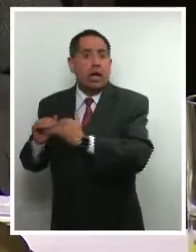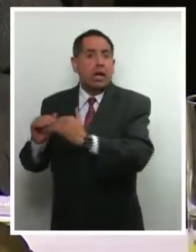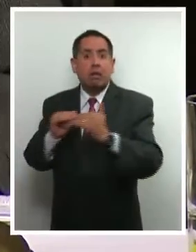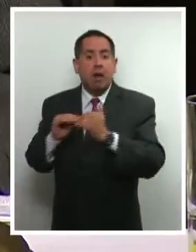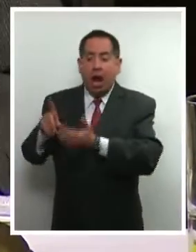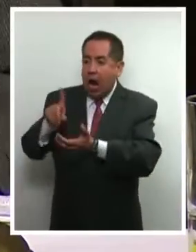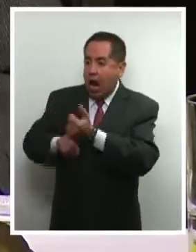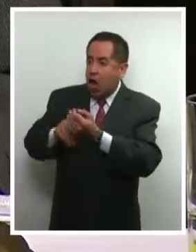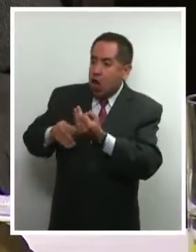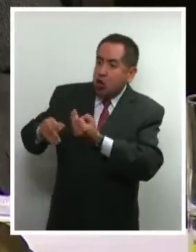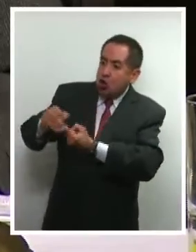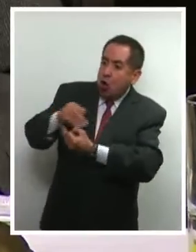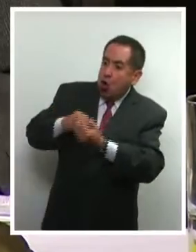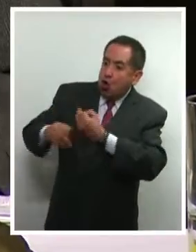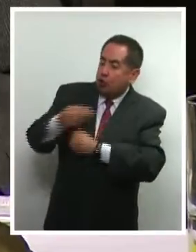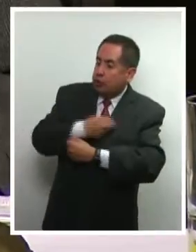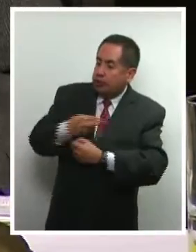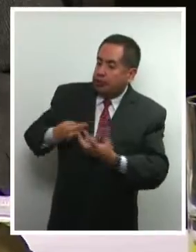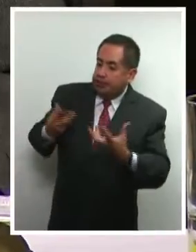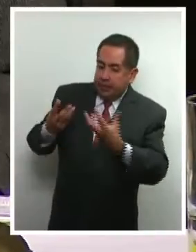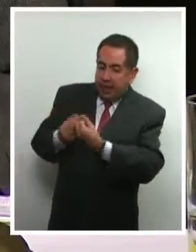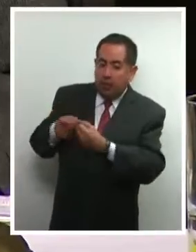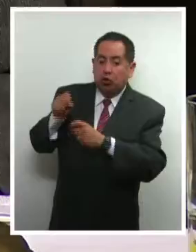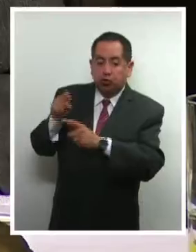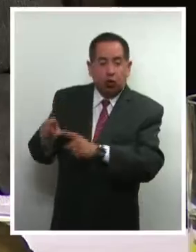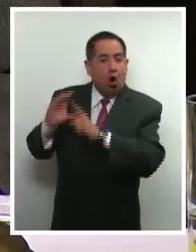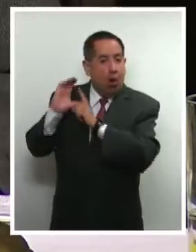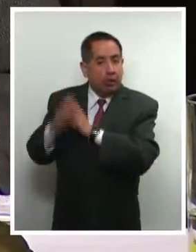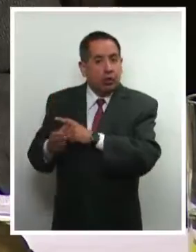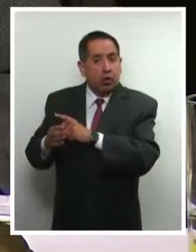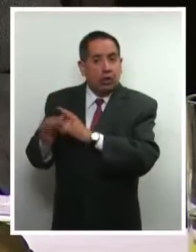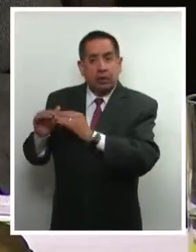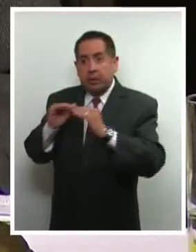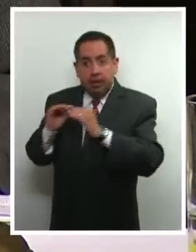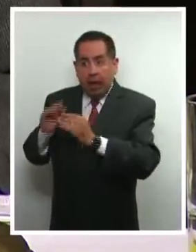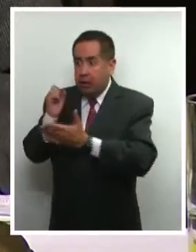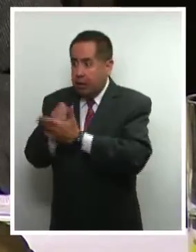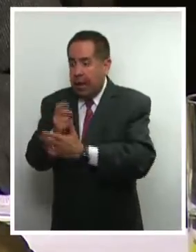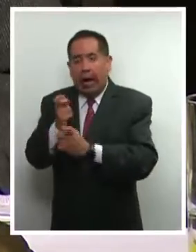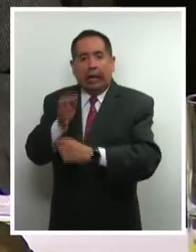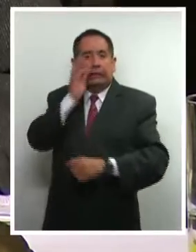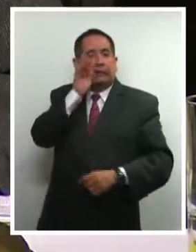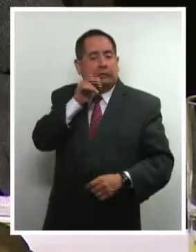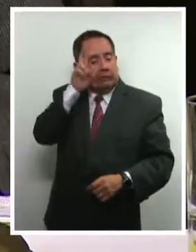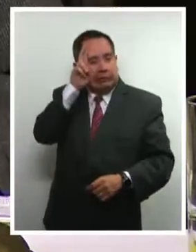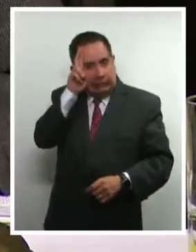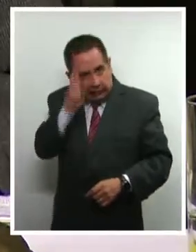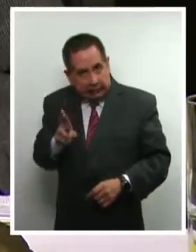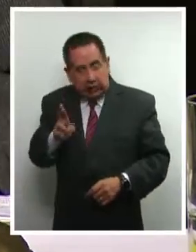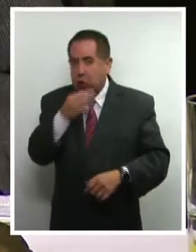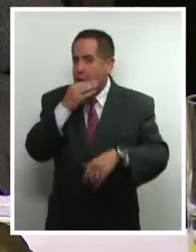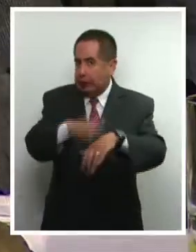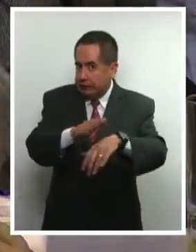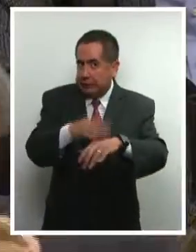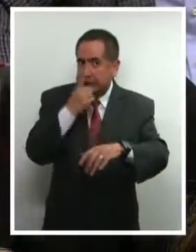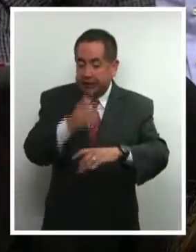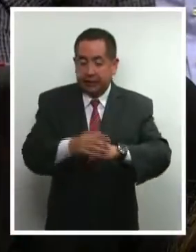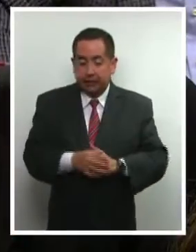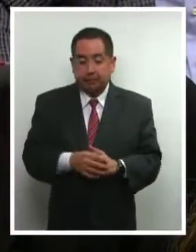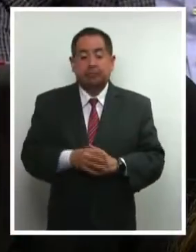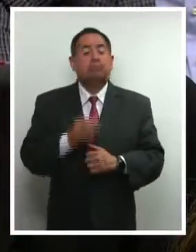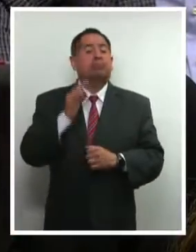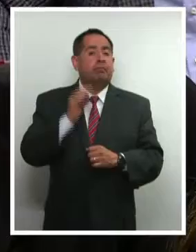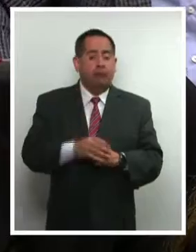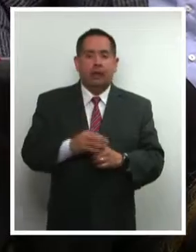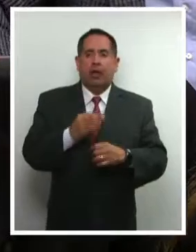de todos los integrantes de las comisiones de dictamen. Y efectivamente, en el momento en que